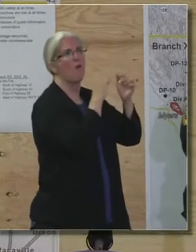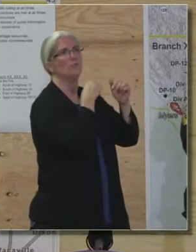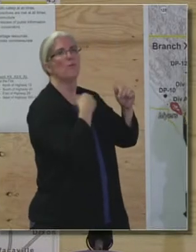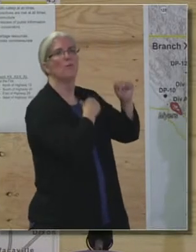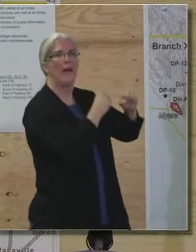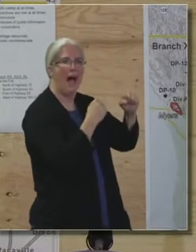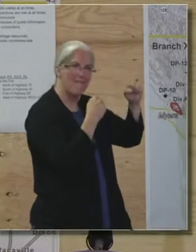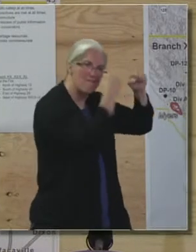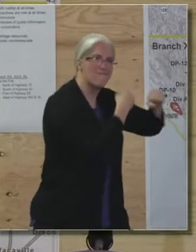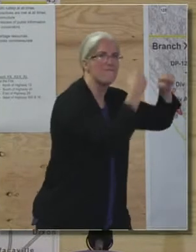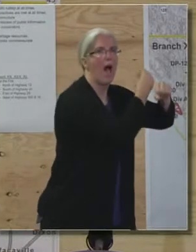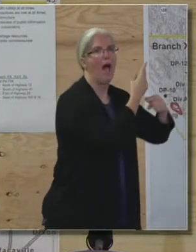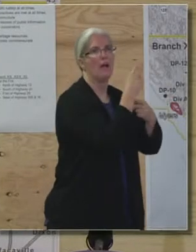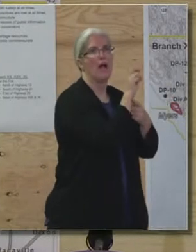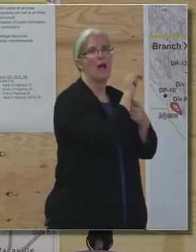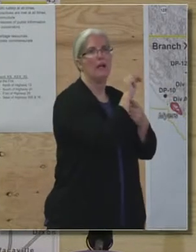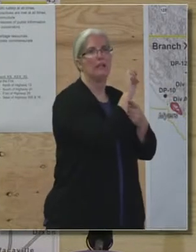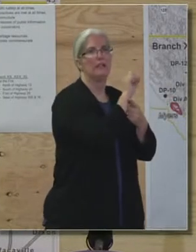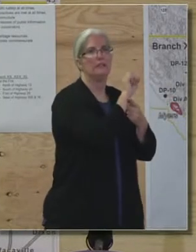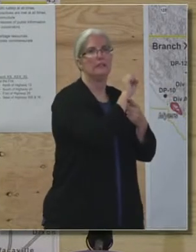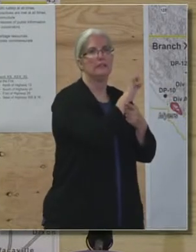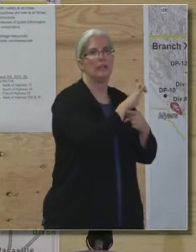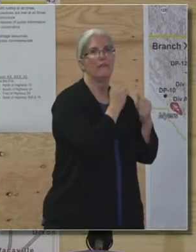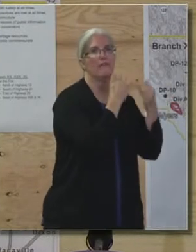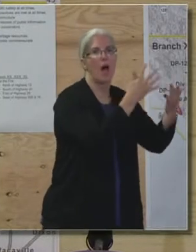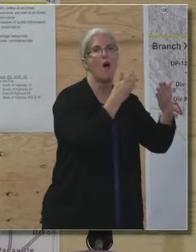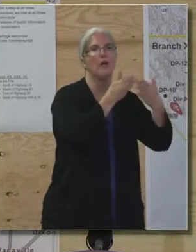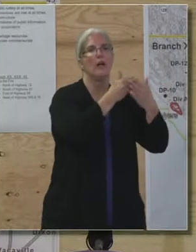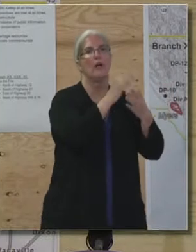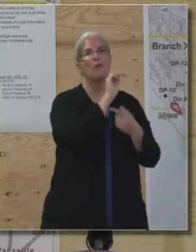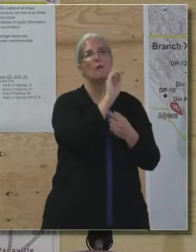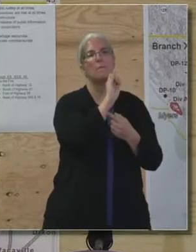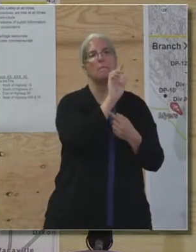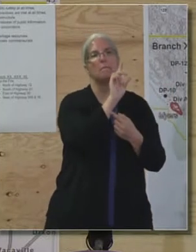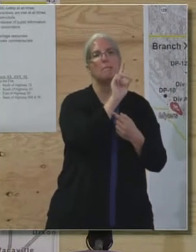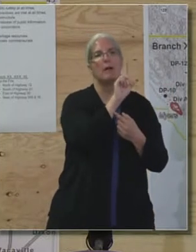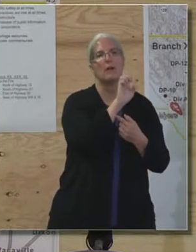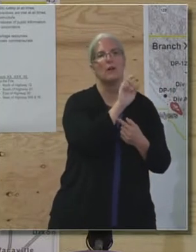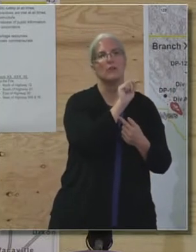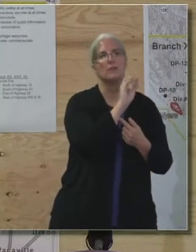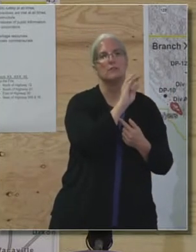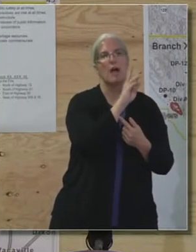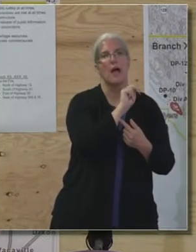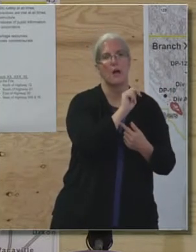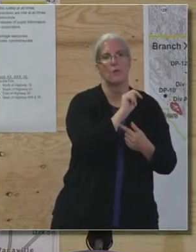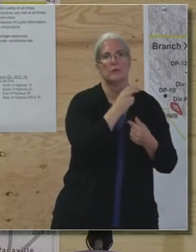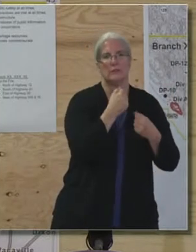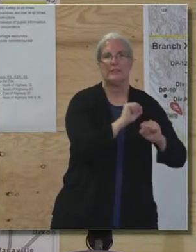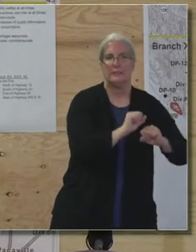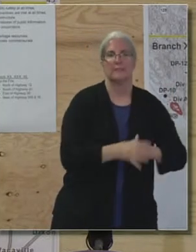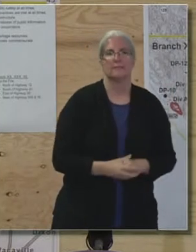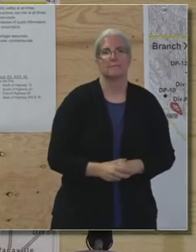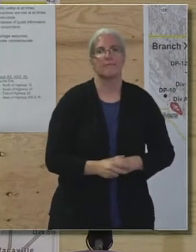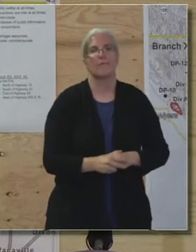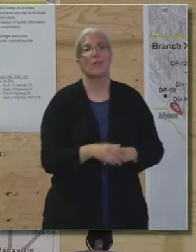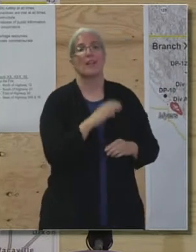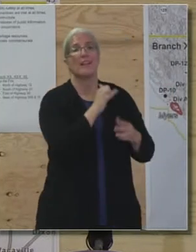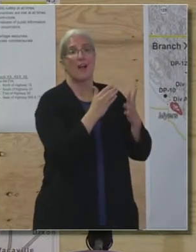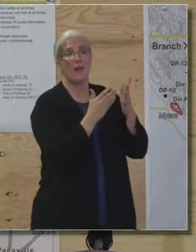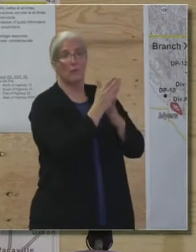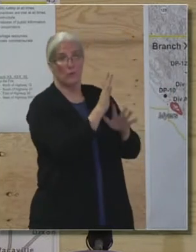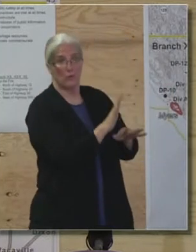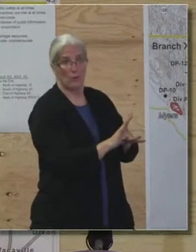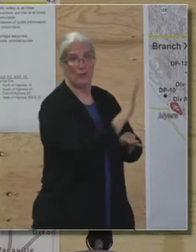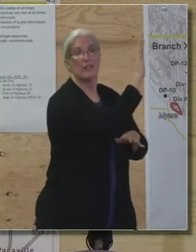en dirección hacia el town hacer clic por la autopista 16 para